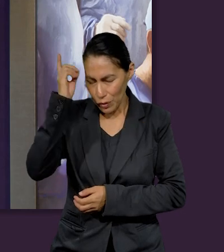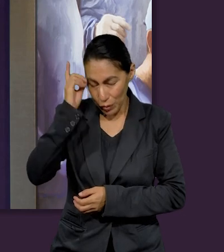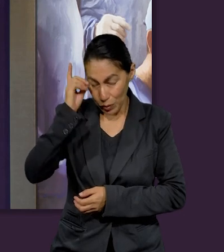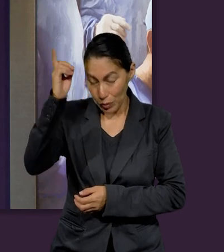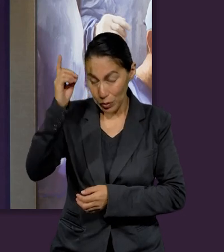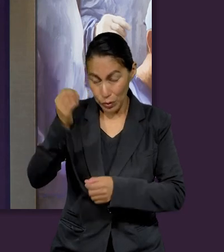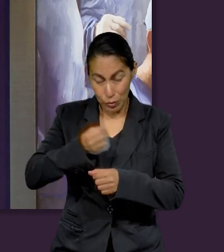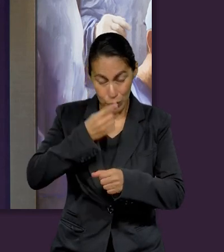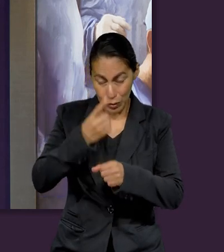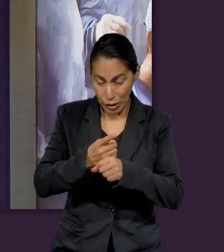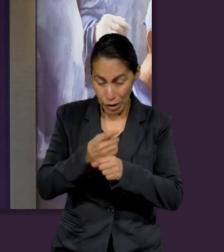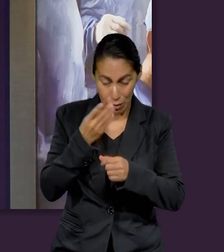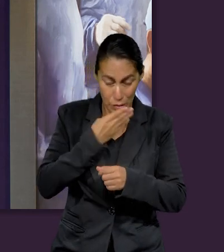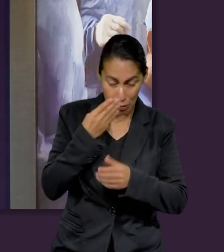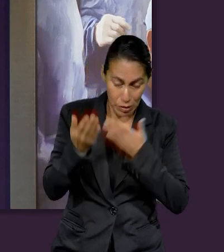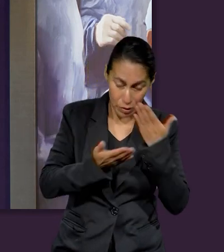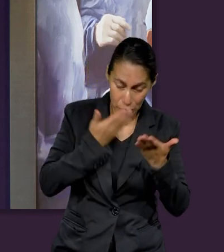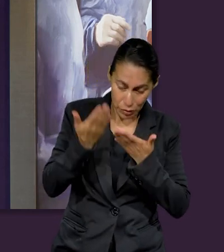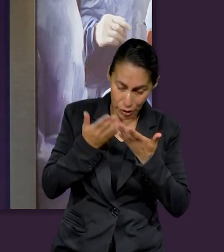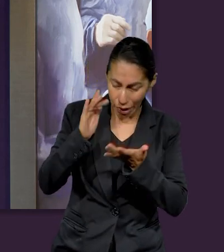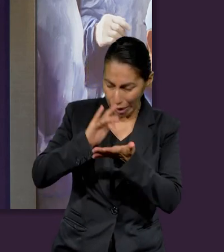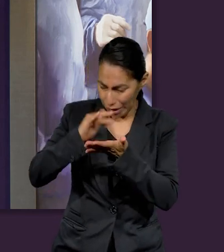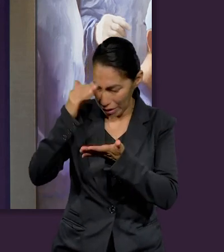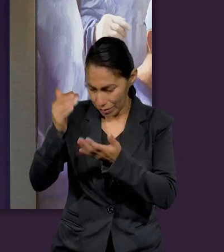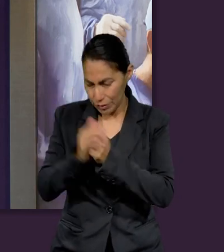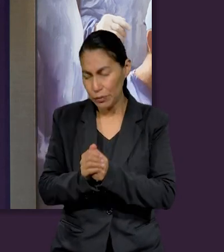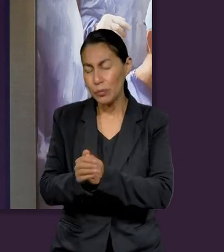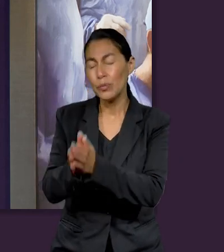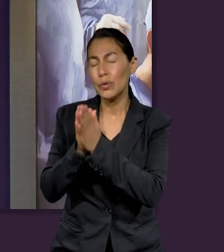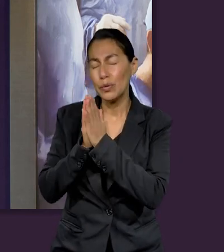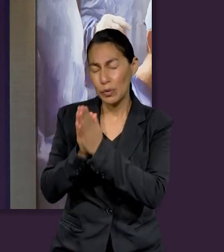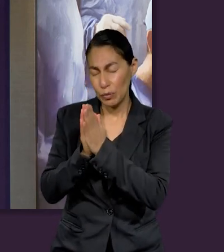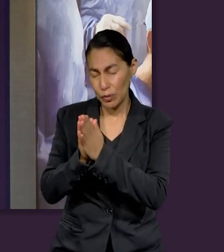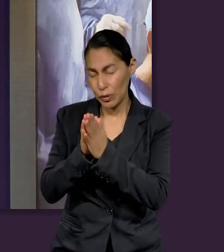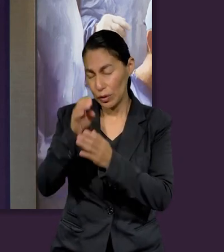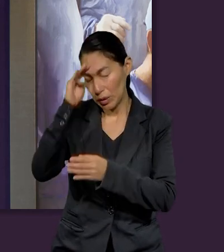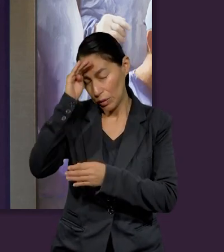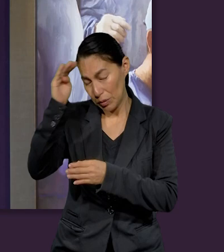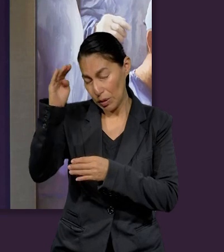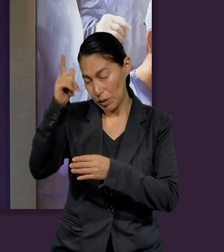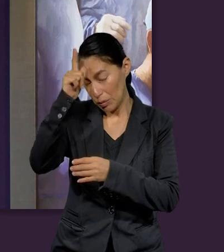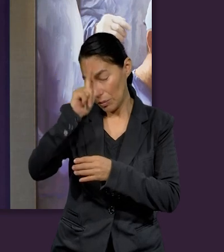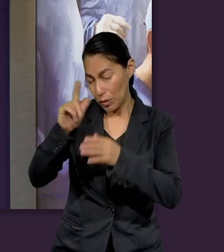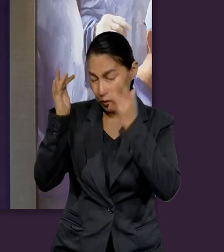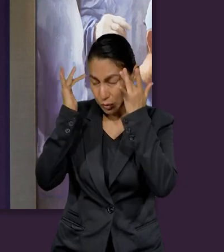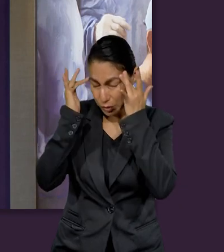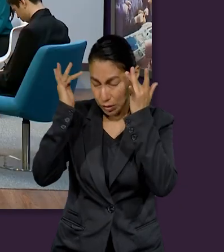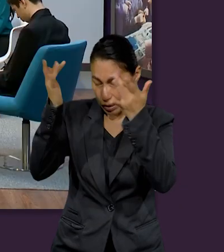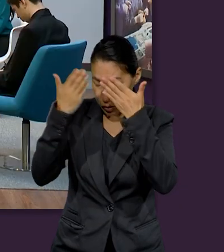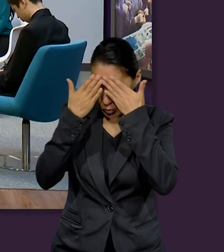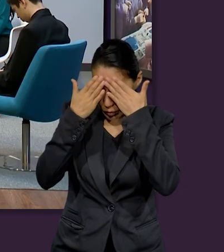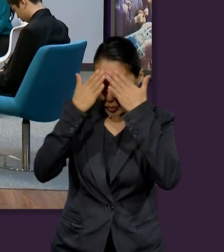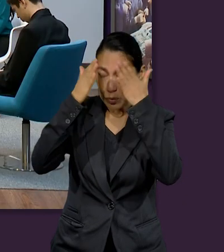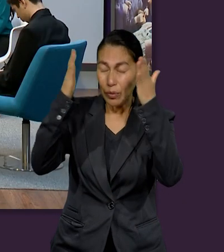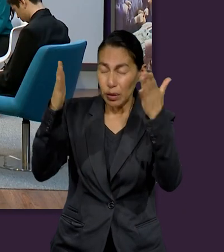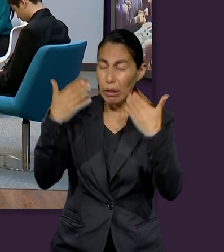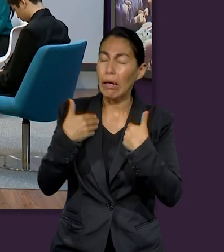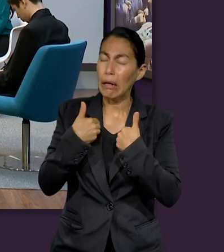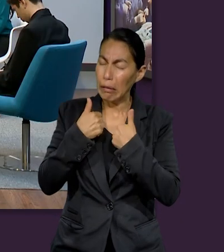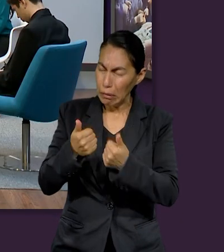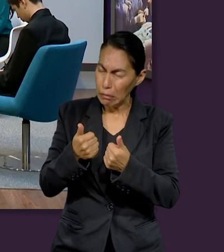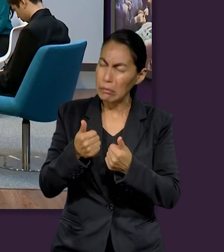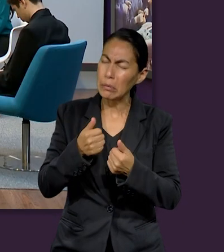la oportunidad que nos das de estudiar tu palabra una vez más te queremos pedir que nos pueda llenar de tu espíritu santo para entenderla para que nosotros podamos